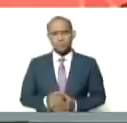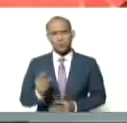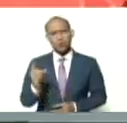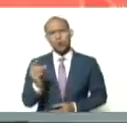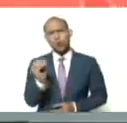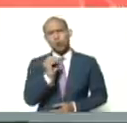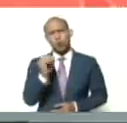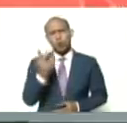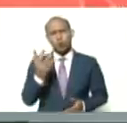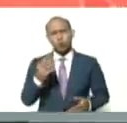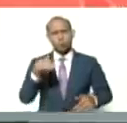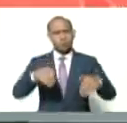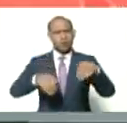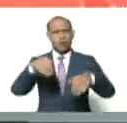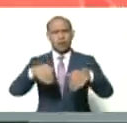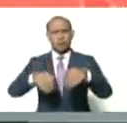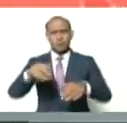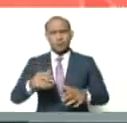o de lo electoral.